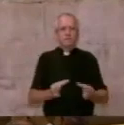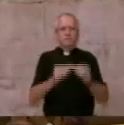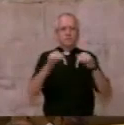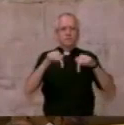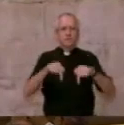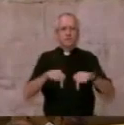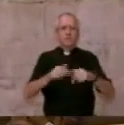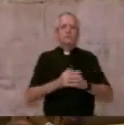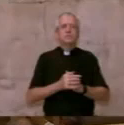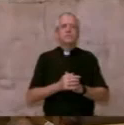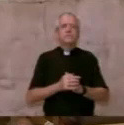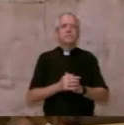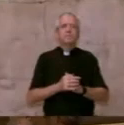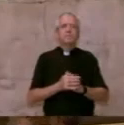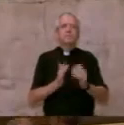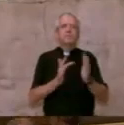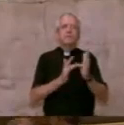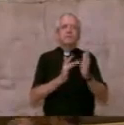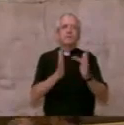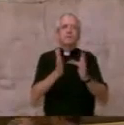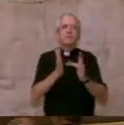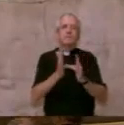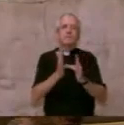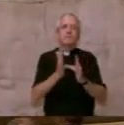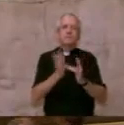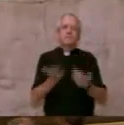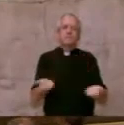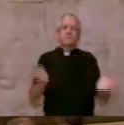celebrar estos misterios.